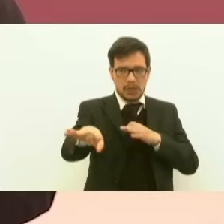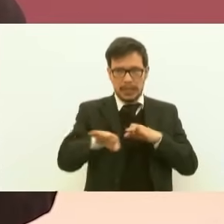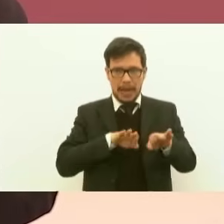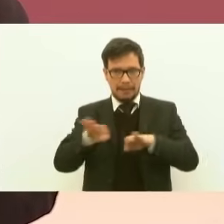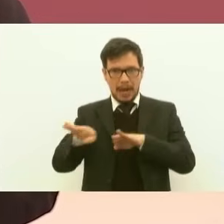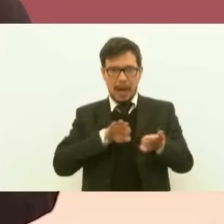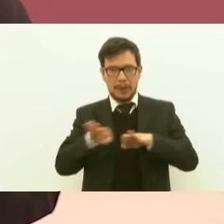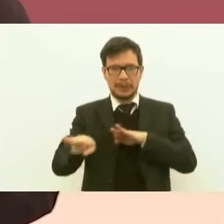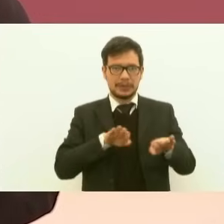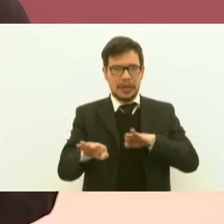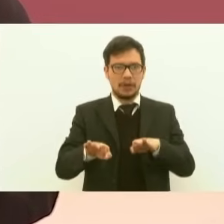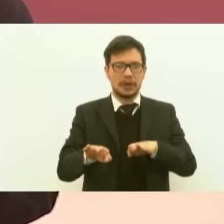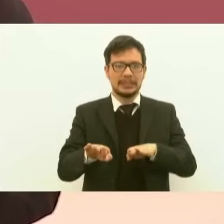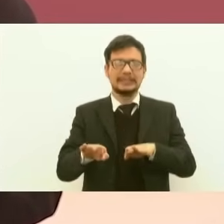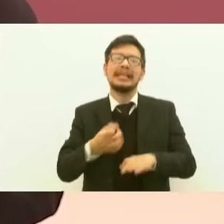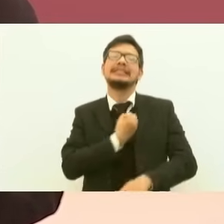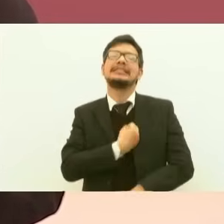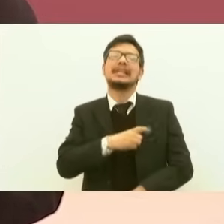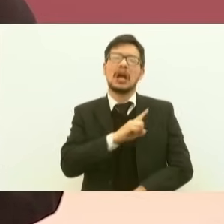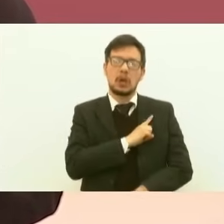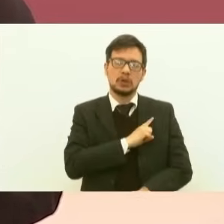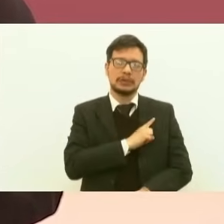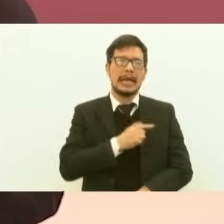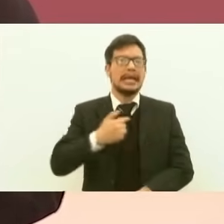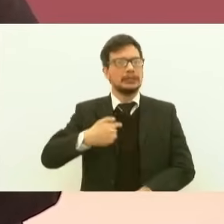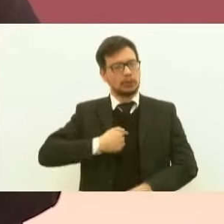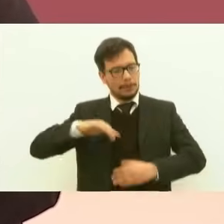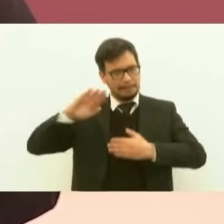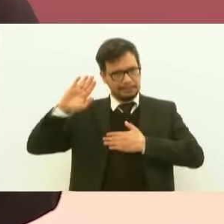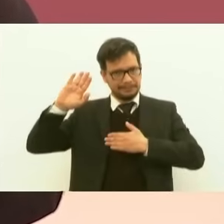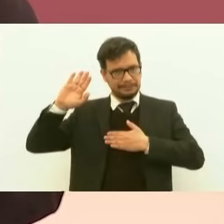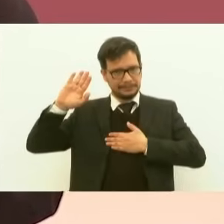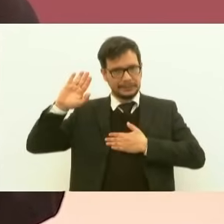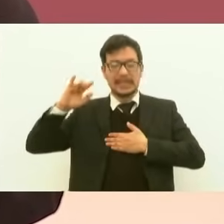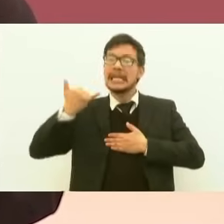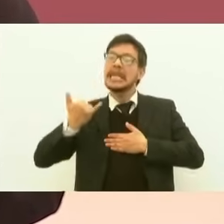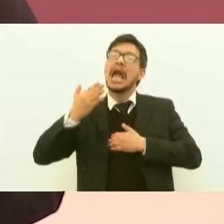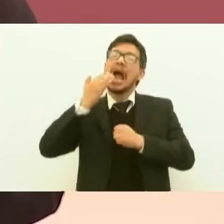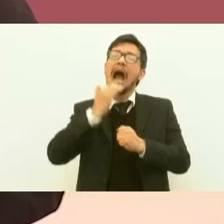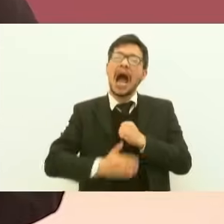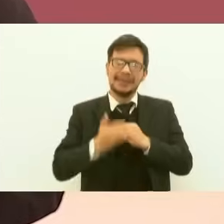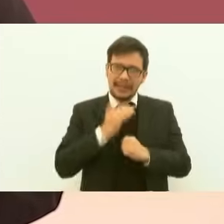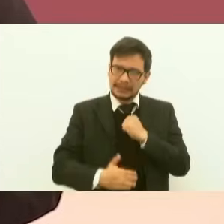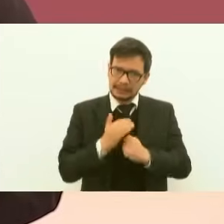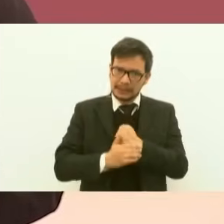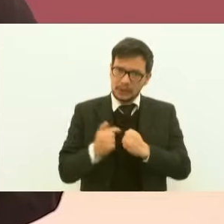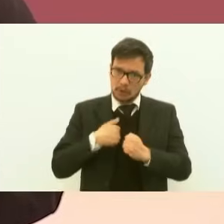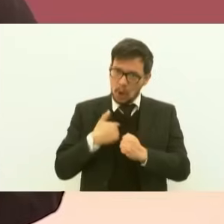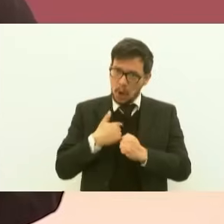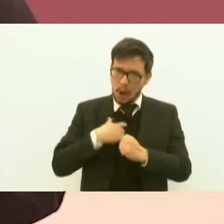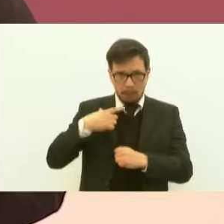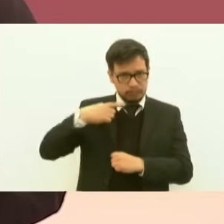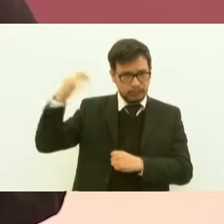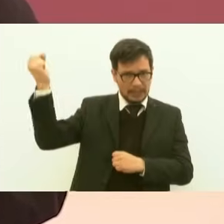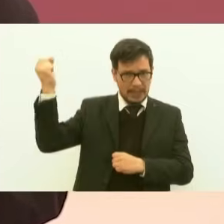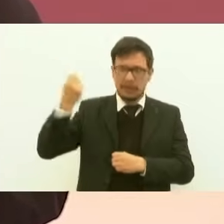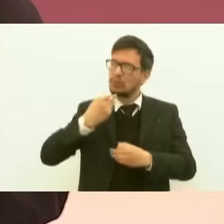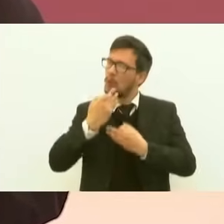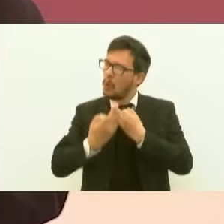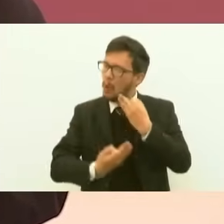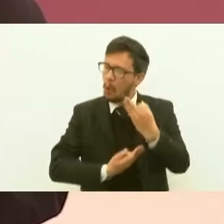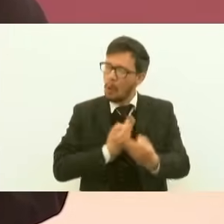de la salud. Es un compromiso que hice y antes de terminar van a quedar todos